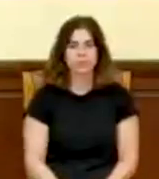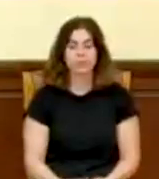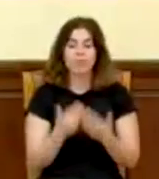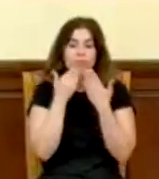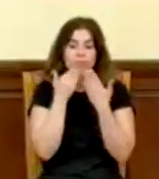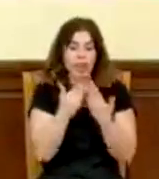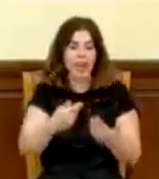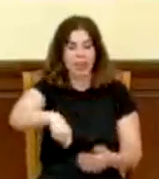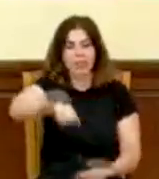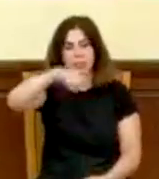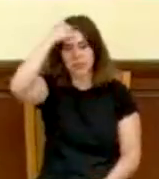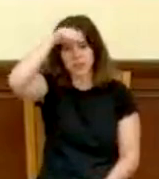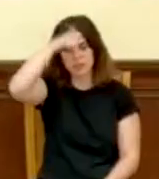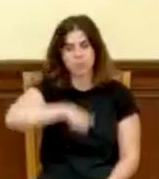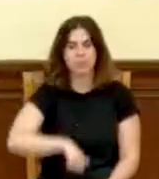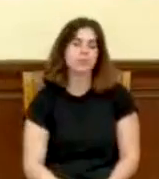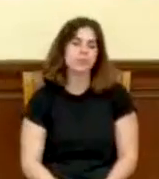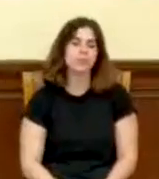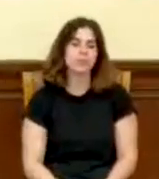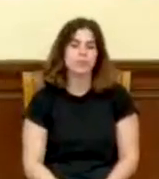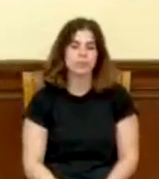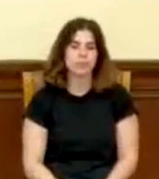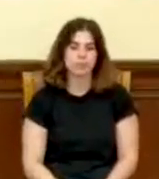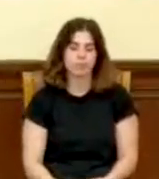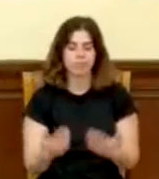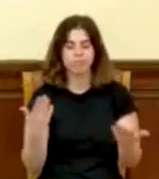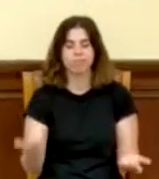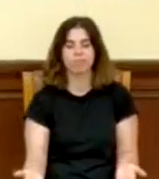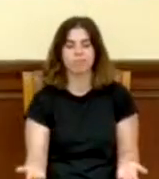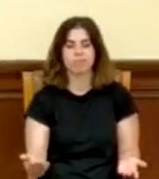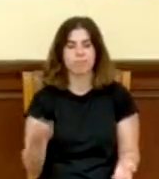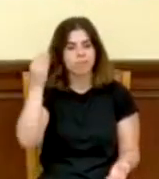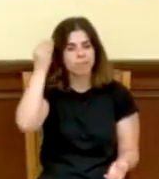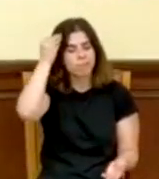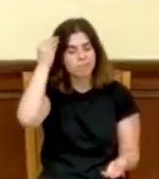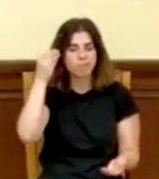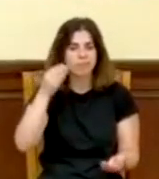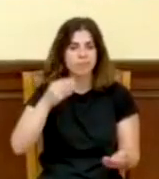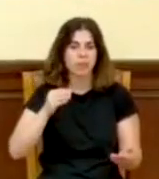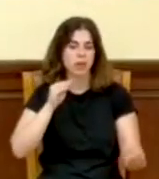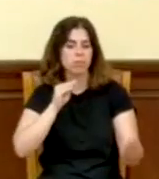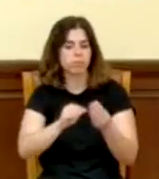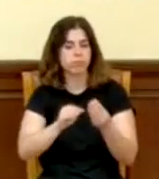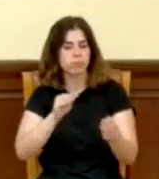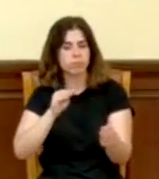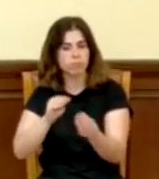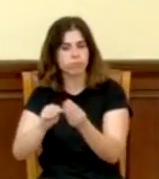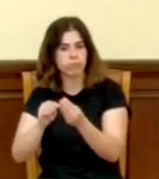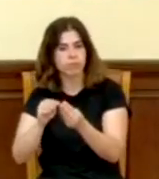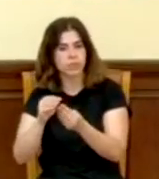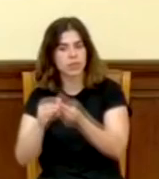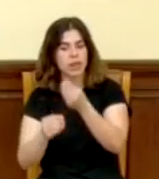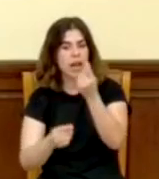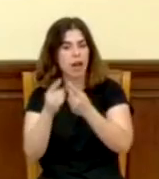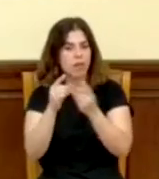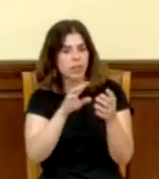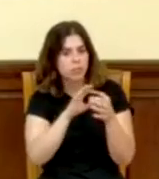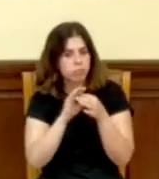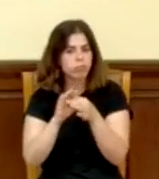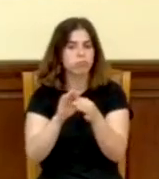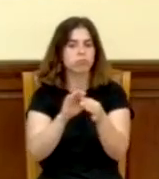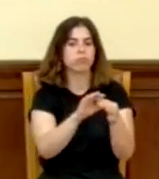señor presidente. Pues mire, yo creo que del desacuerdo a veces pueden surgir consensos y en otro caso,